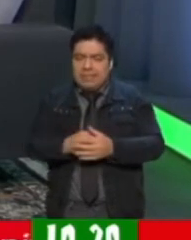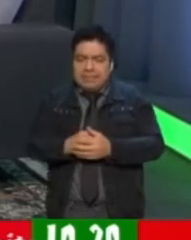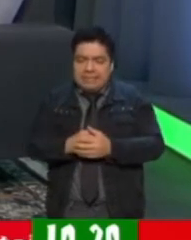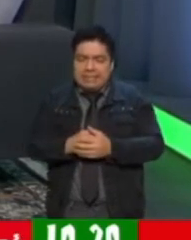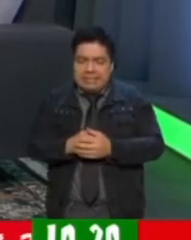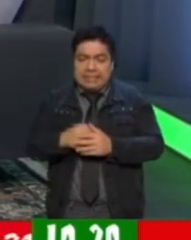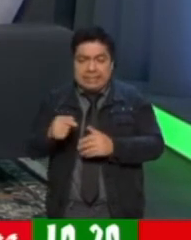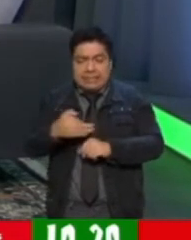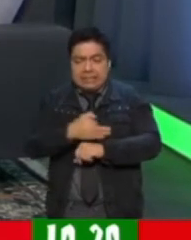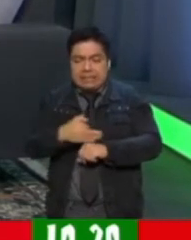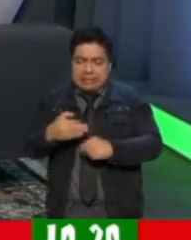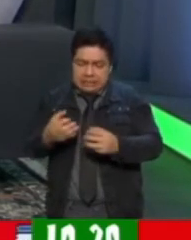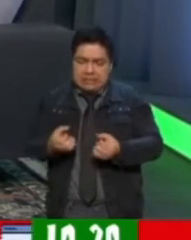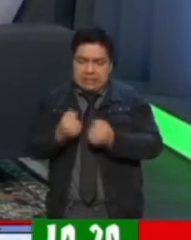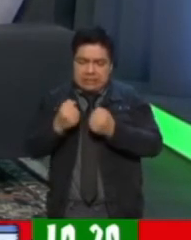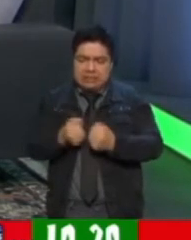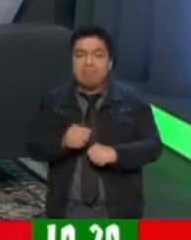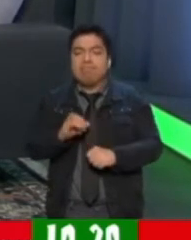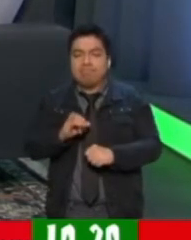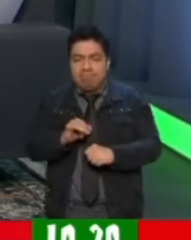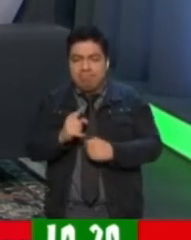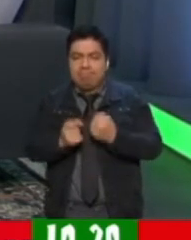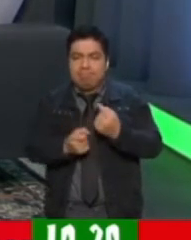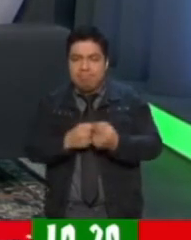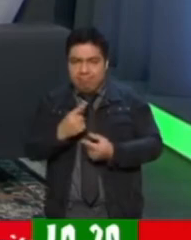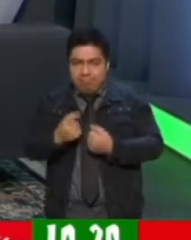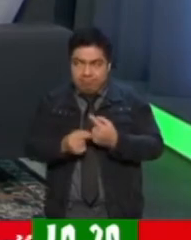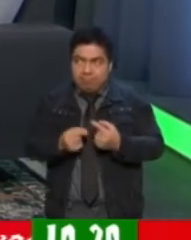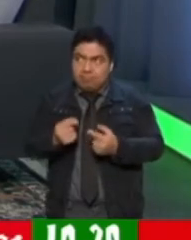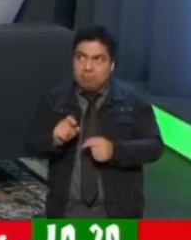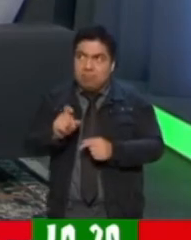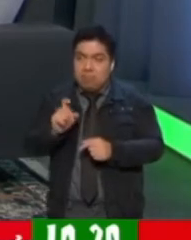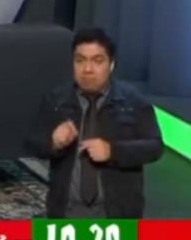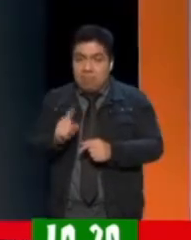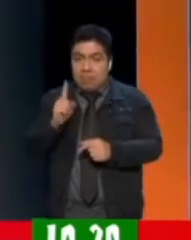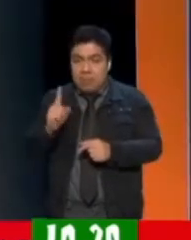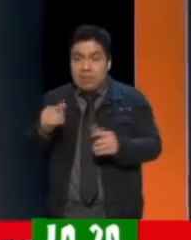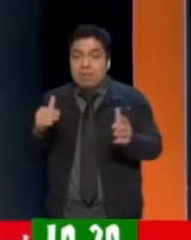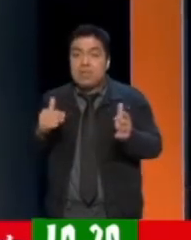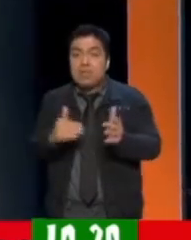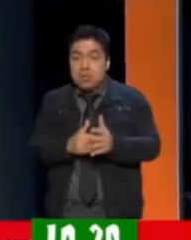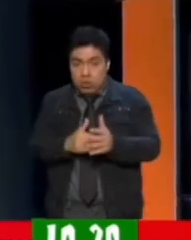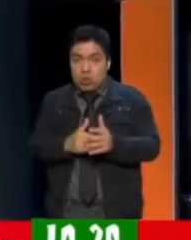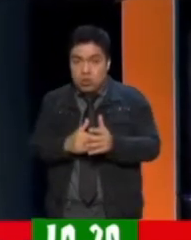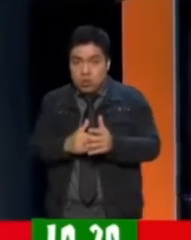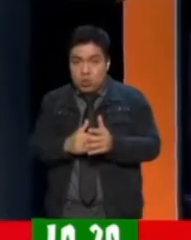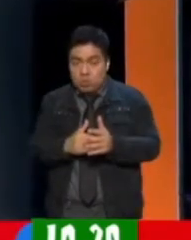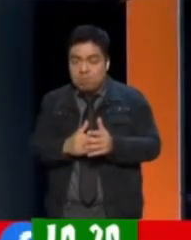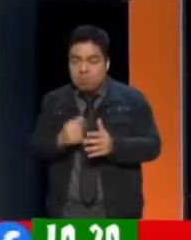la vida a esta familia? A ver, cuéntenos. Ha habido, desde que se creó, ha habido más de 21 mil trámites, perdón.